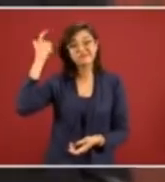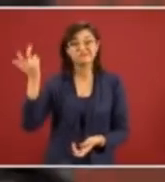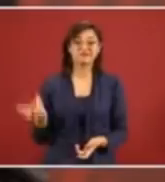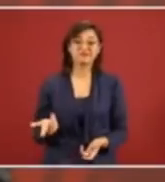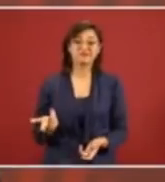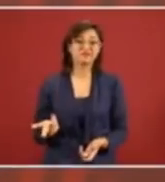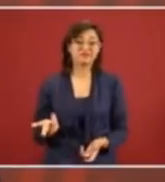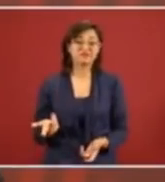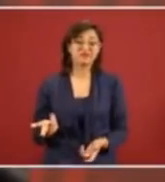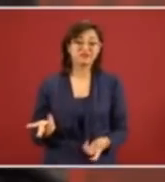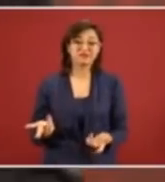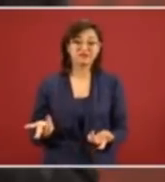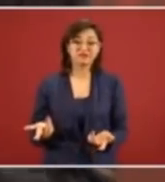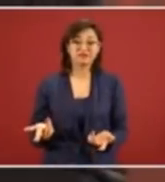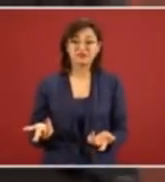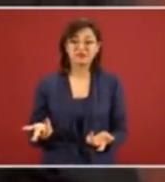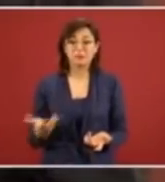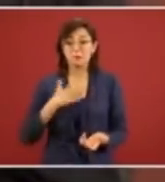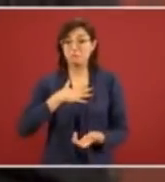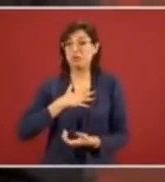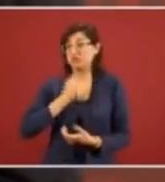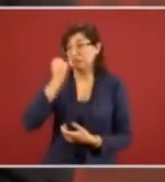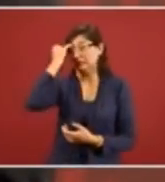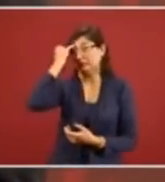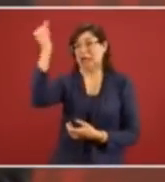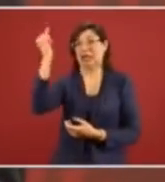no es por carga ideológica.